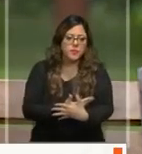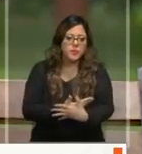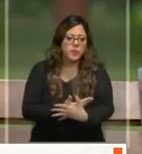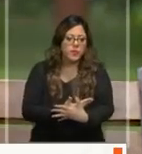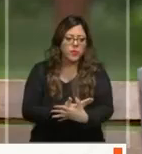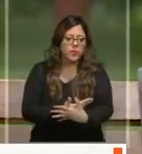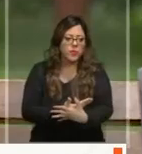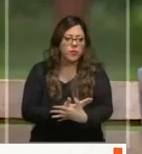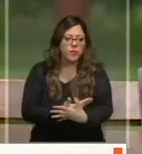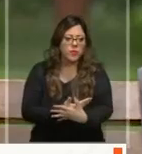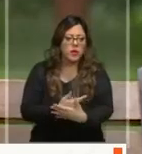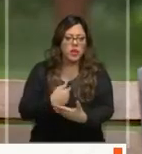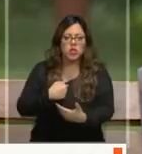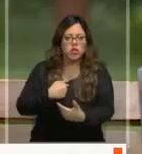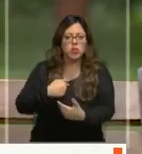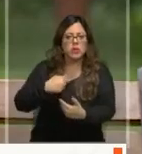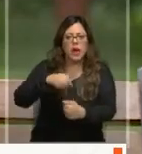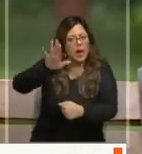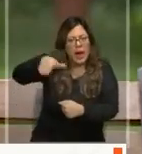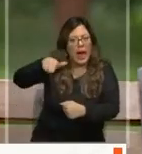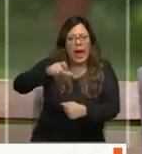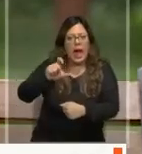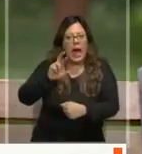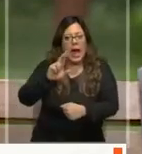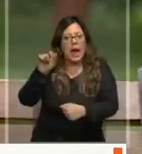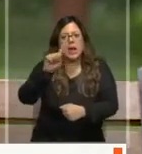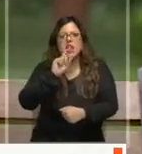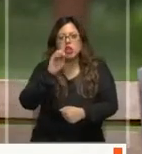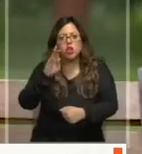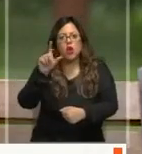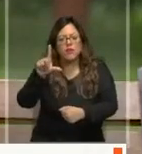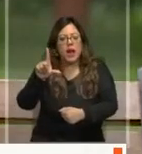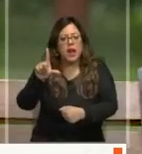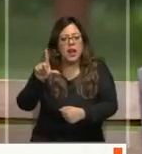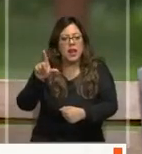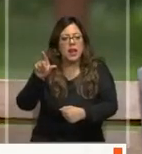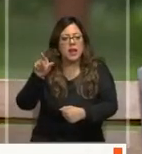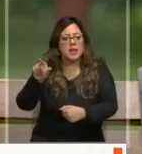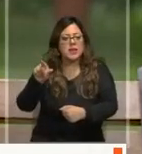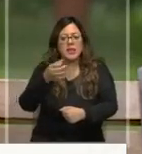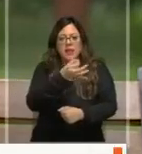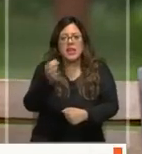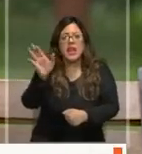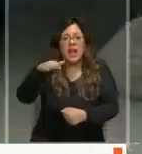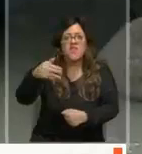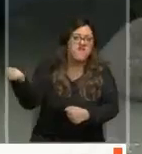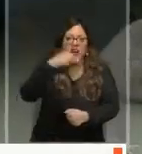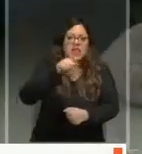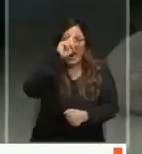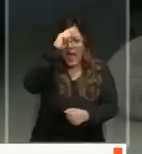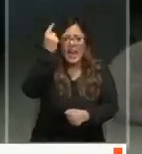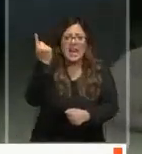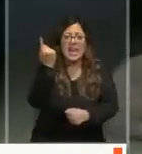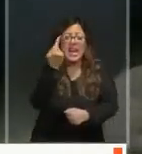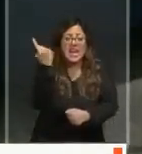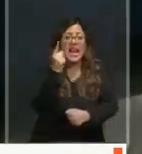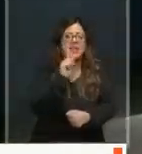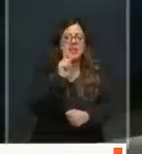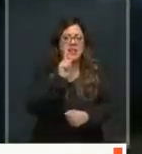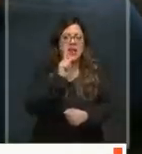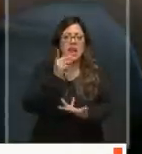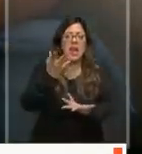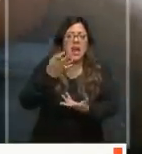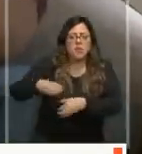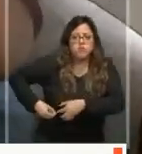y llamé a Cristóbal al tiro. Y mi llamada a Cristóbal fue: Santino tiene un tumor, vente al tiro a la clínica. Han sido 7 meses